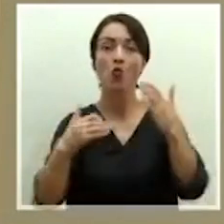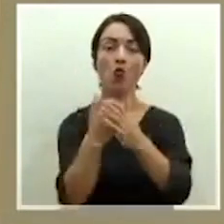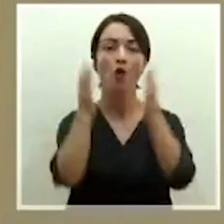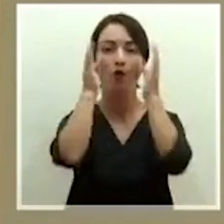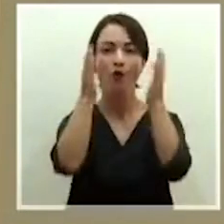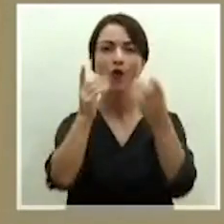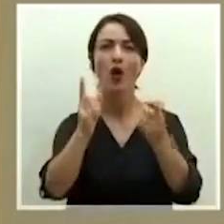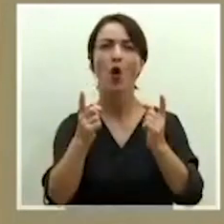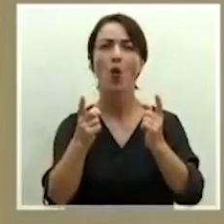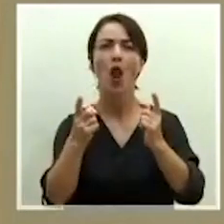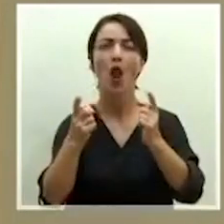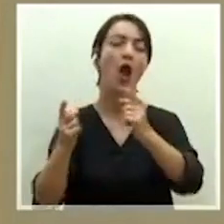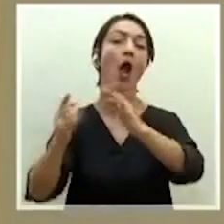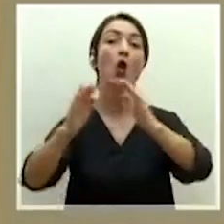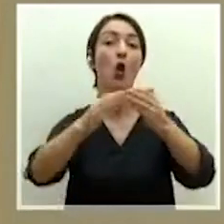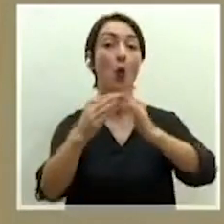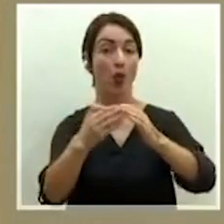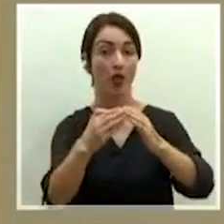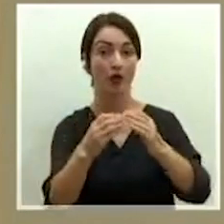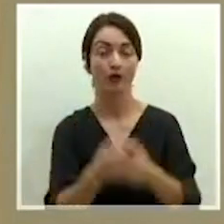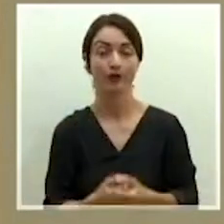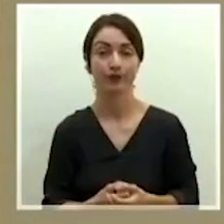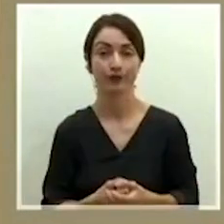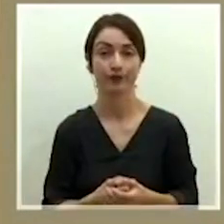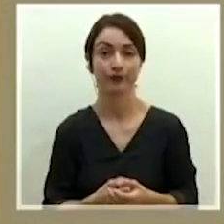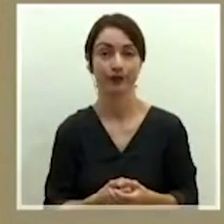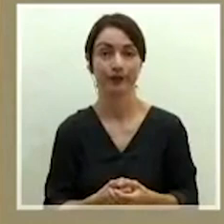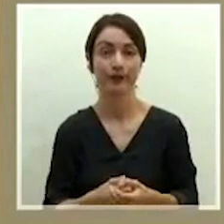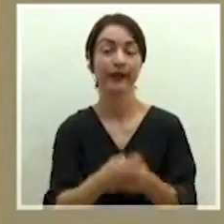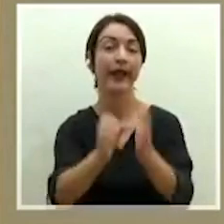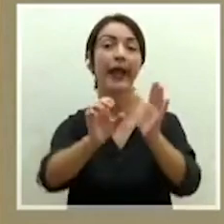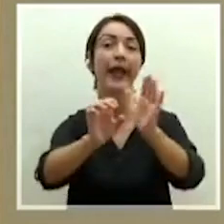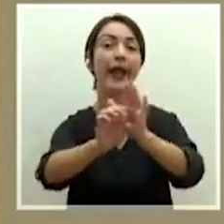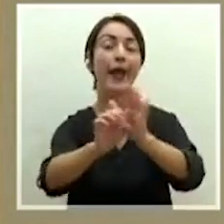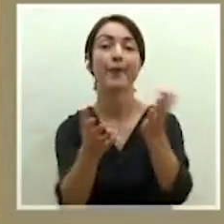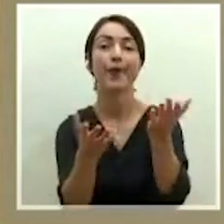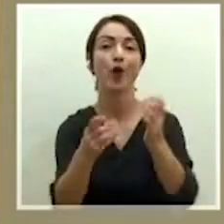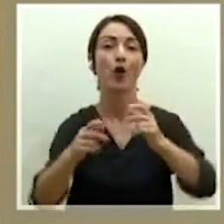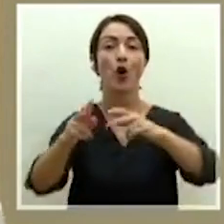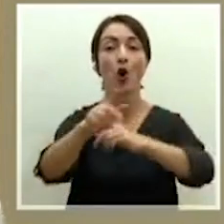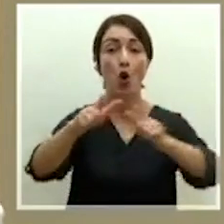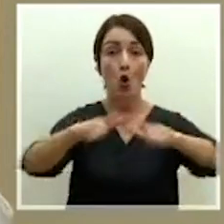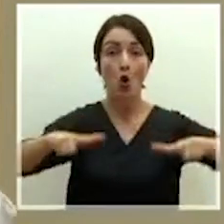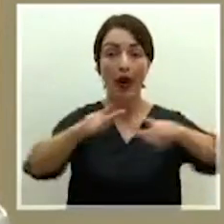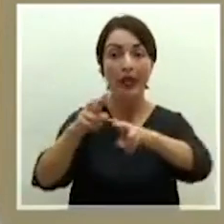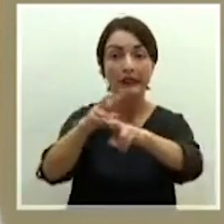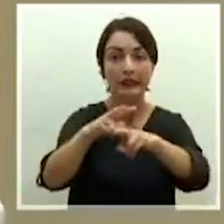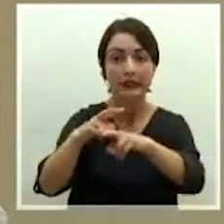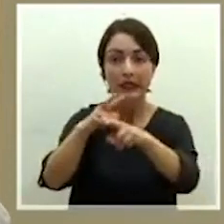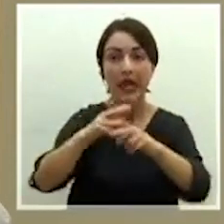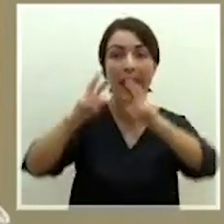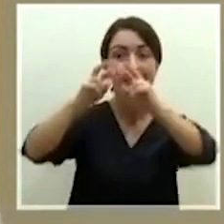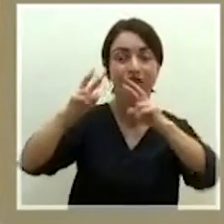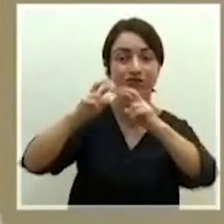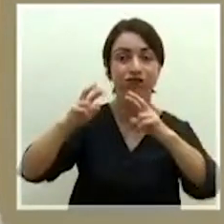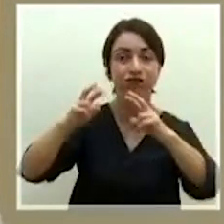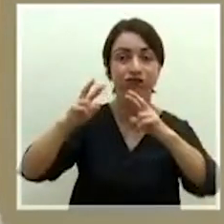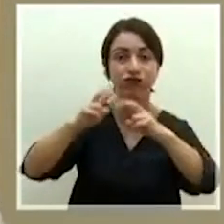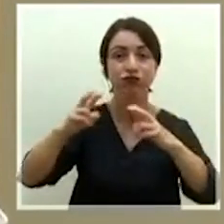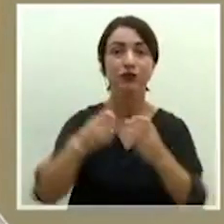es el comunitario, que es esos, por ejemplo, sus sitios centinela, que es el muestreo, el tamizaje